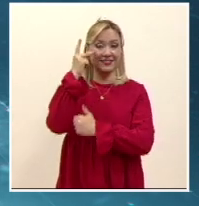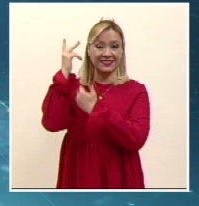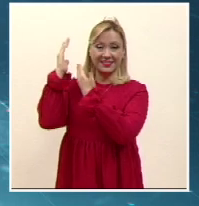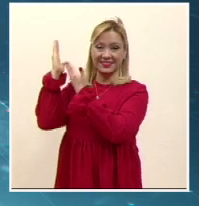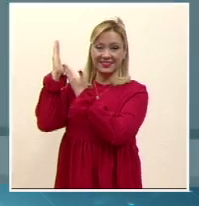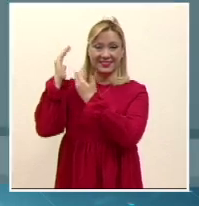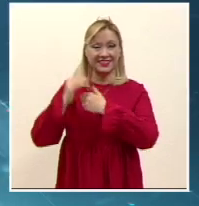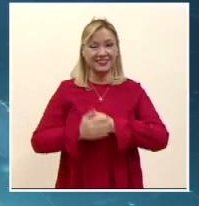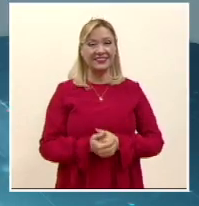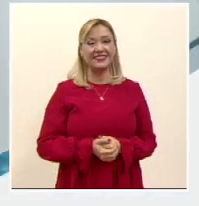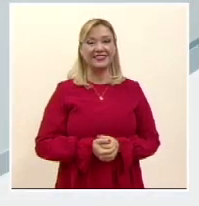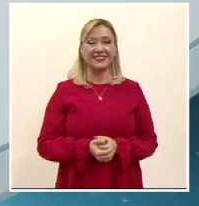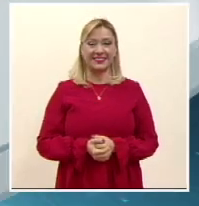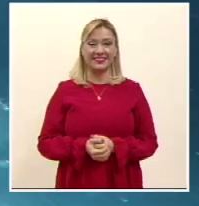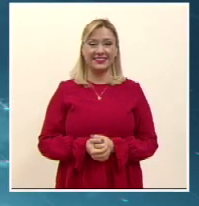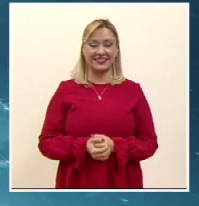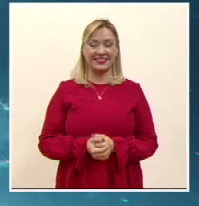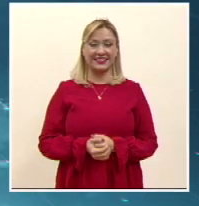del país.